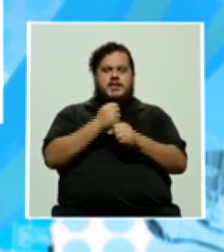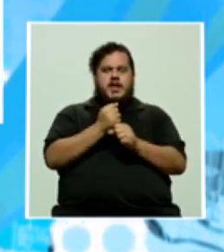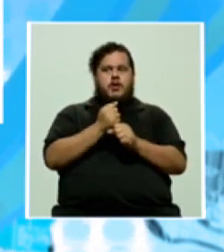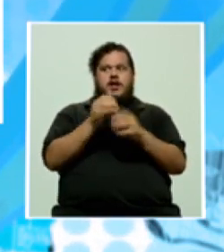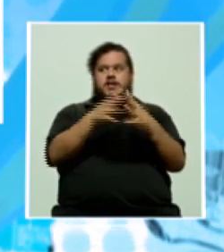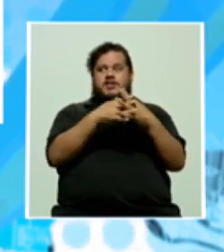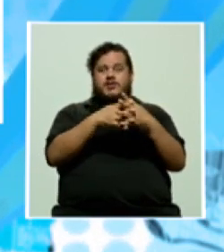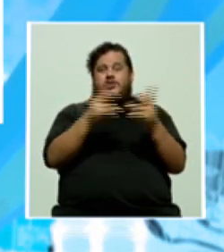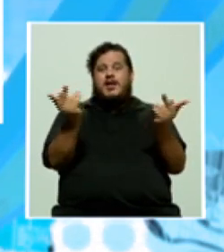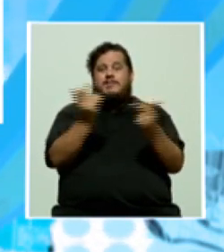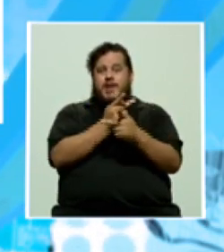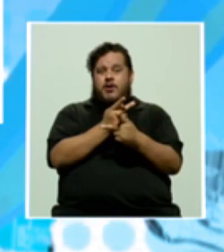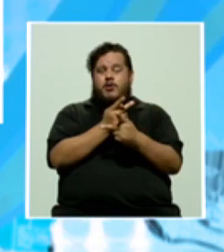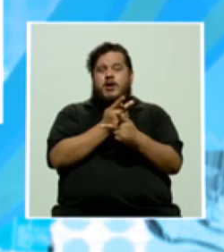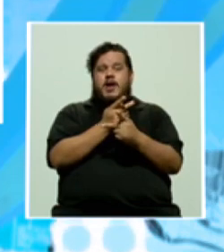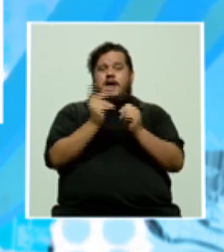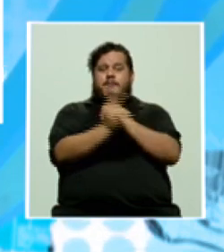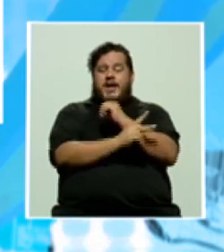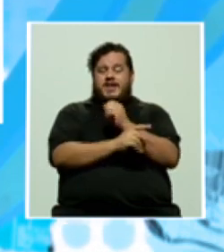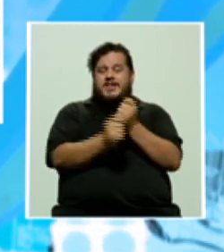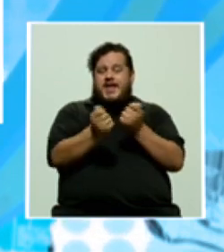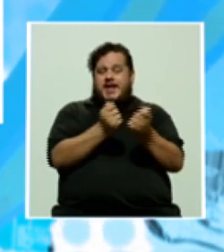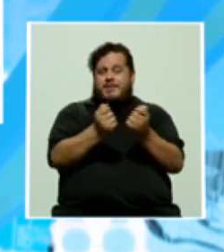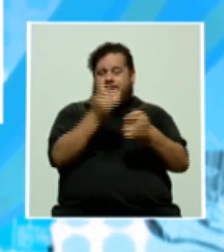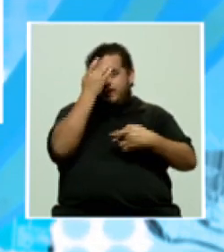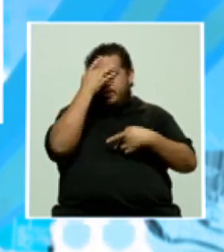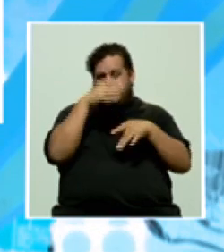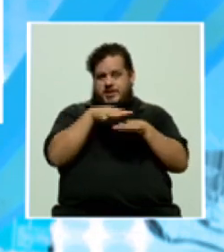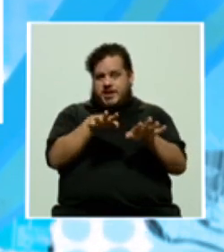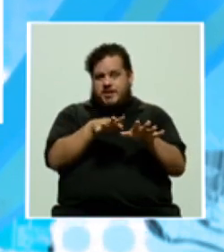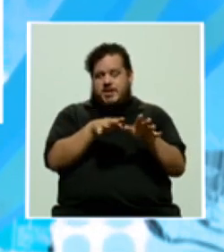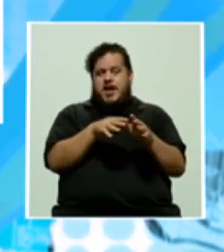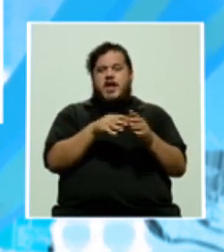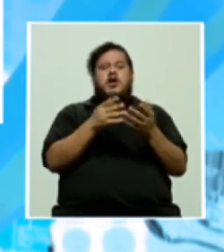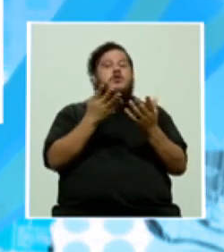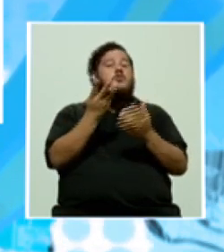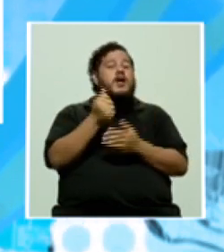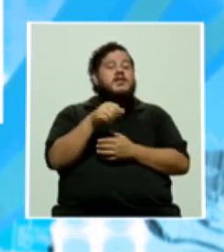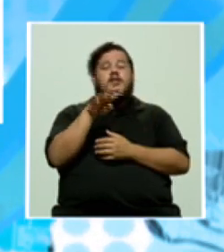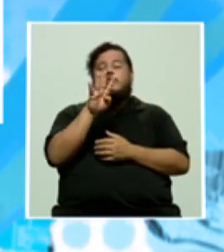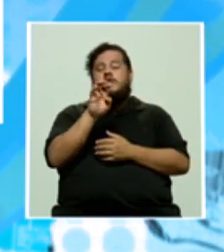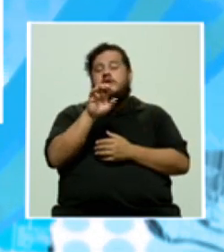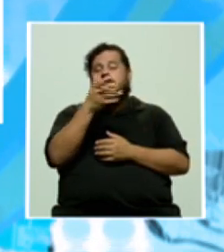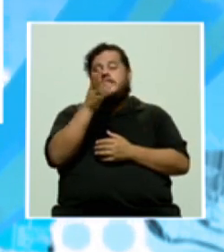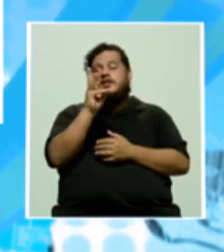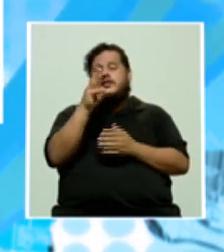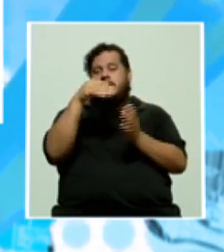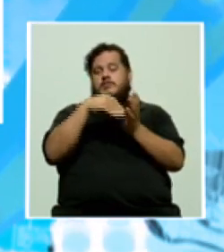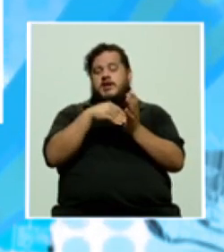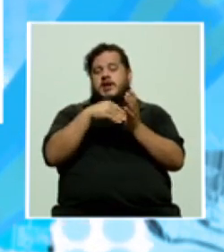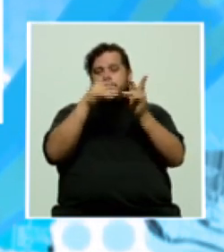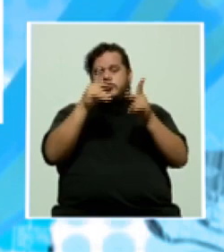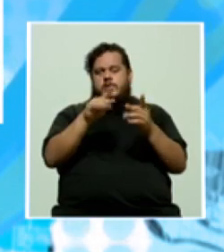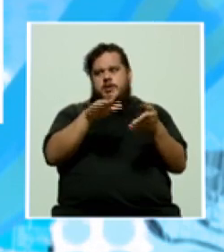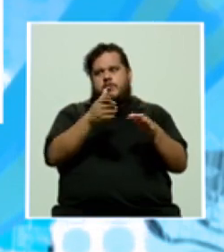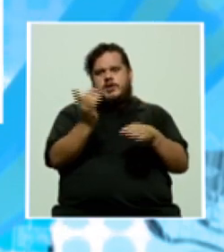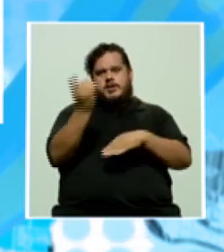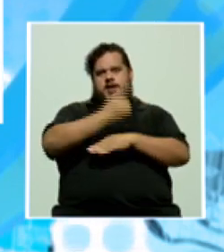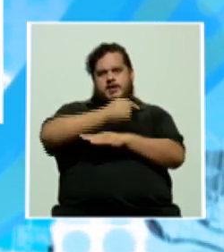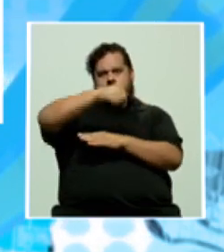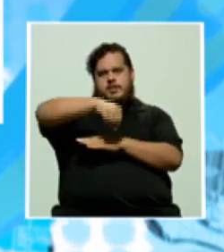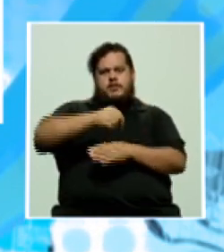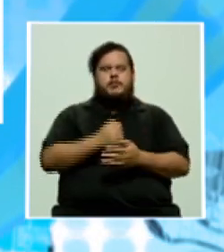en el mundo en el manejo de la pandemia, tanto proporcionalmente como en números brutos, con 416,000 personas muertas al día de hoy.